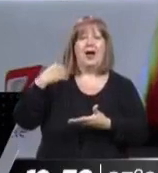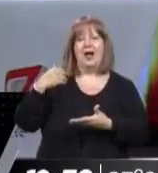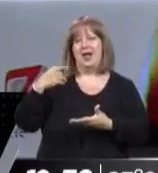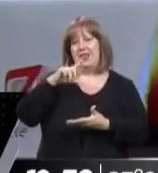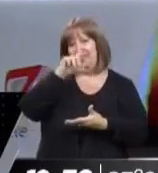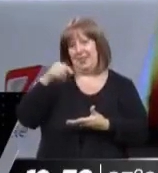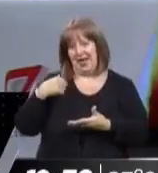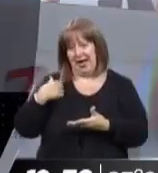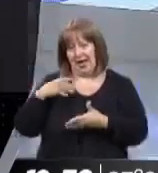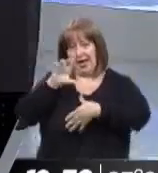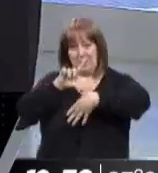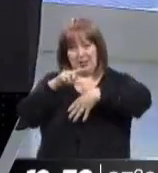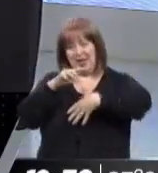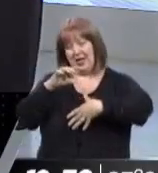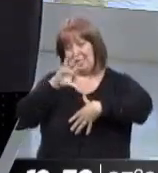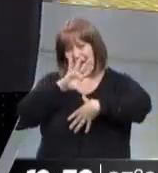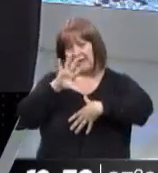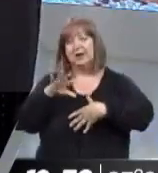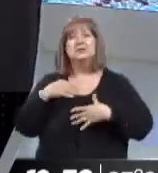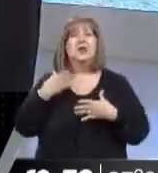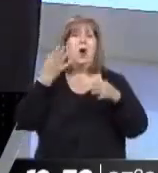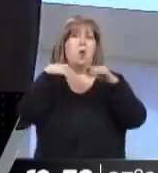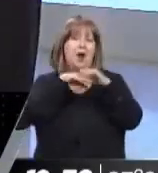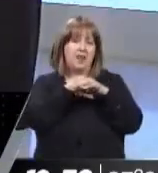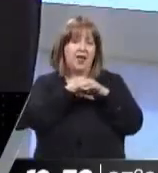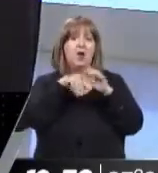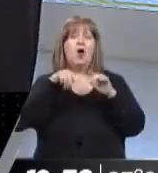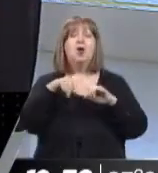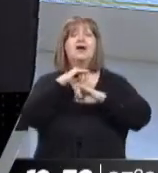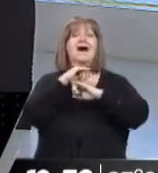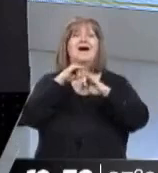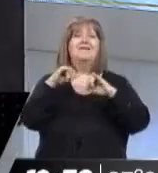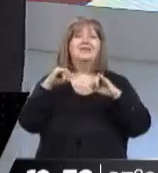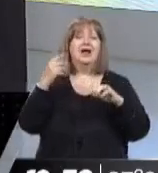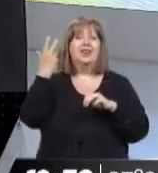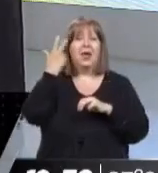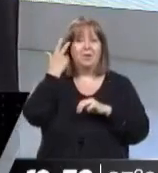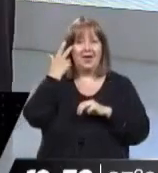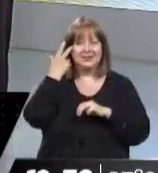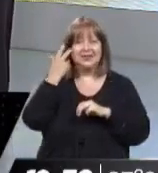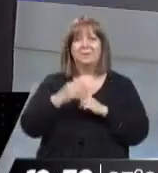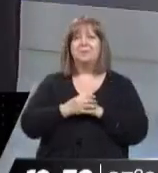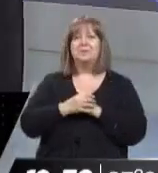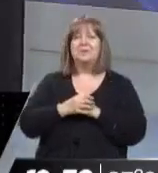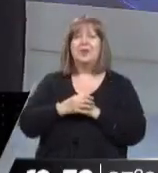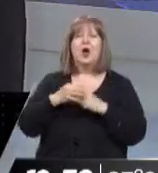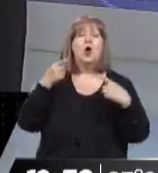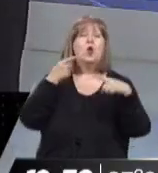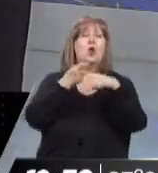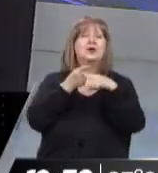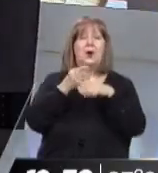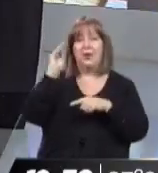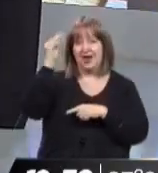Lo tuvo en guardado, bien guardado digo, Netflix, y publicó hoy la arenga de Messi en la previa de la final ante Brasil. Me